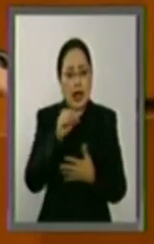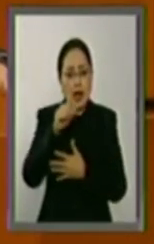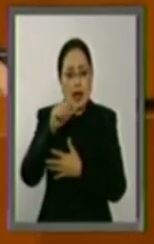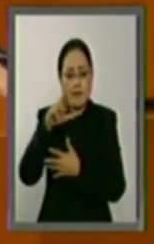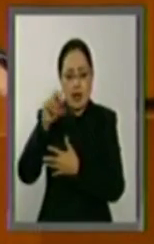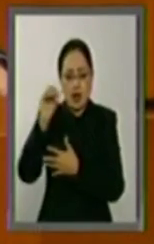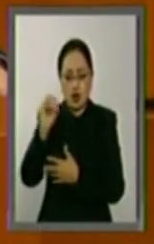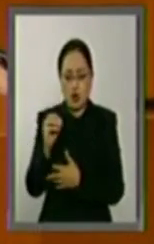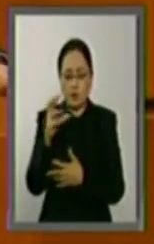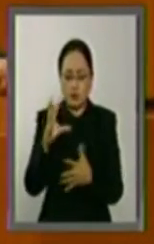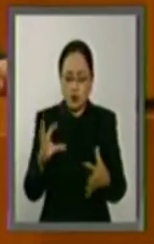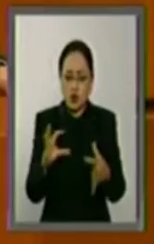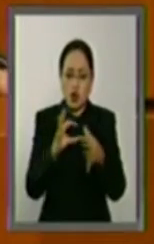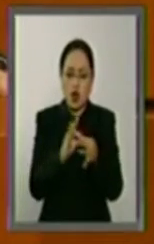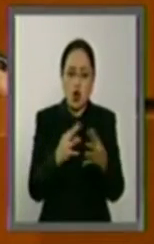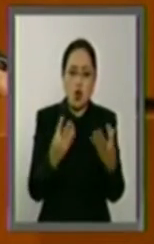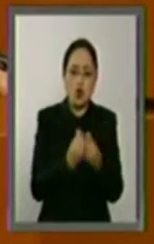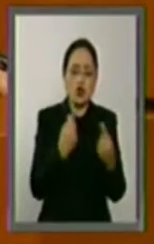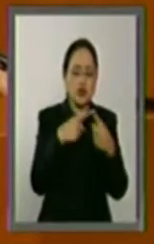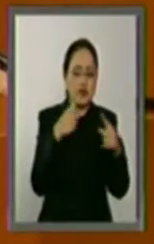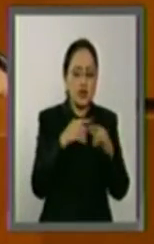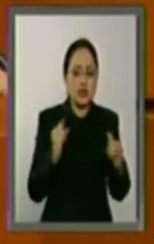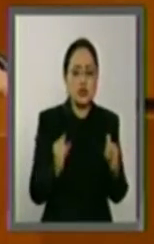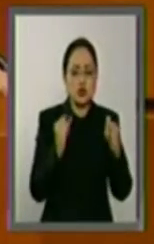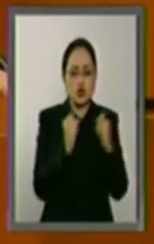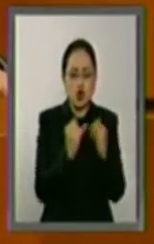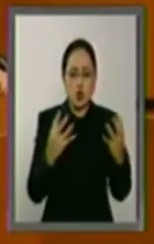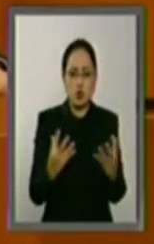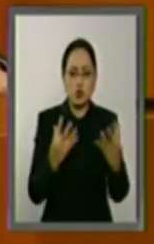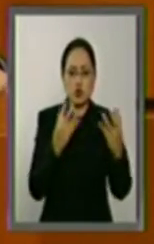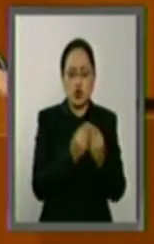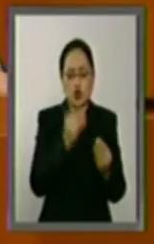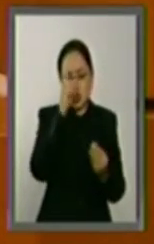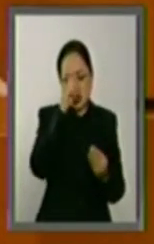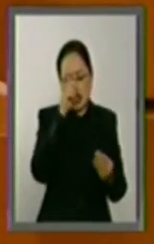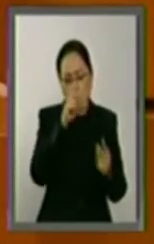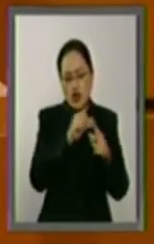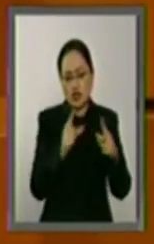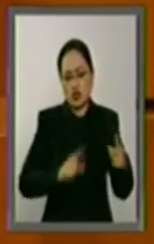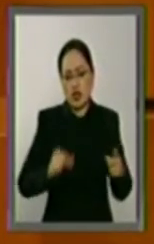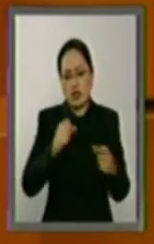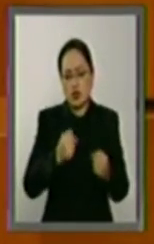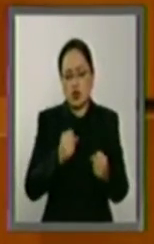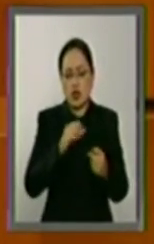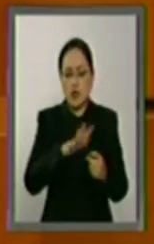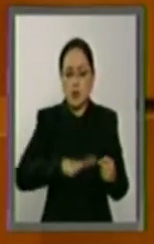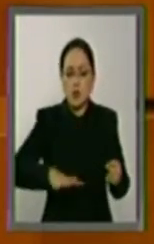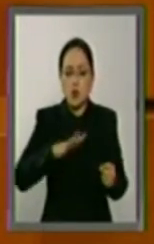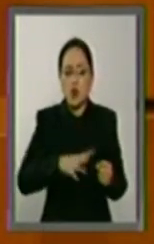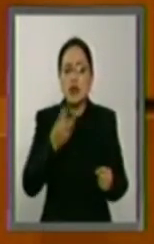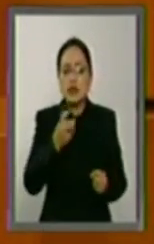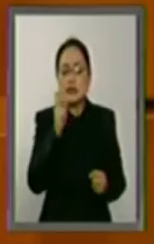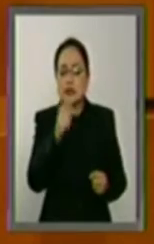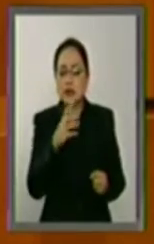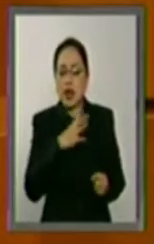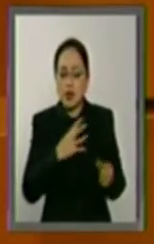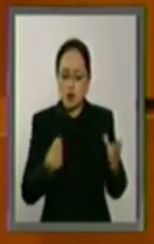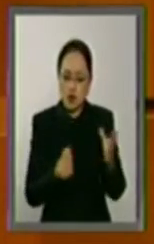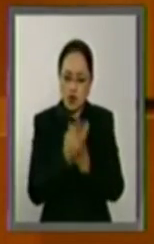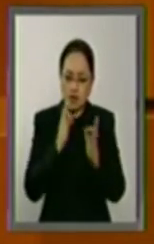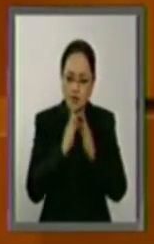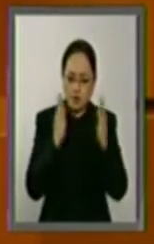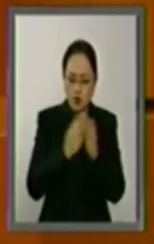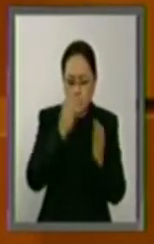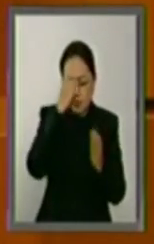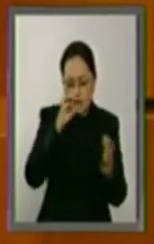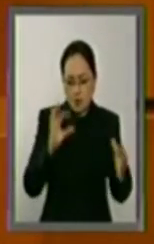las demás instancias que forman parte del Consejo Nacional de Seguridad Pública, darán una mejor alternativa en